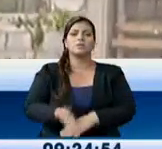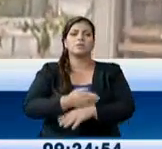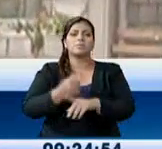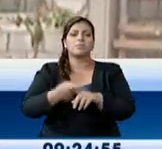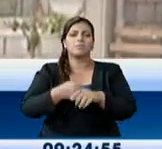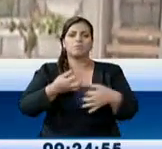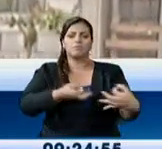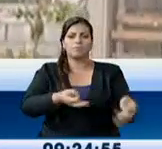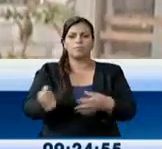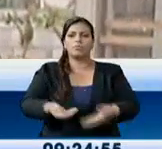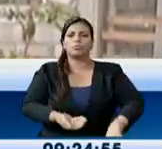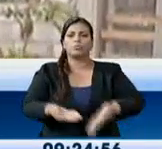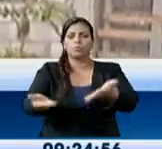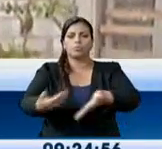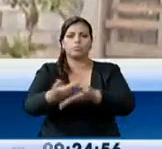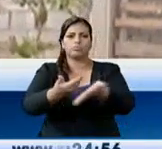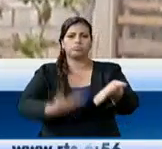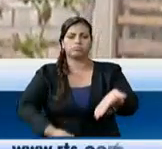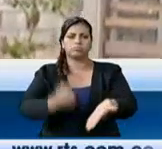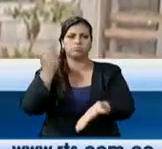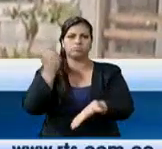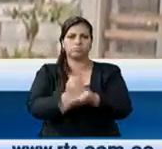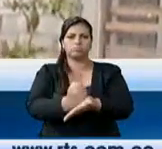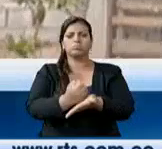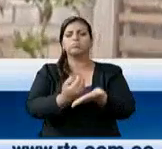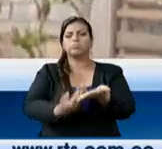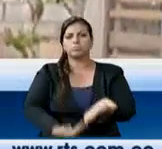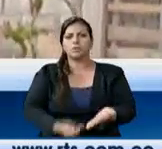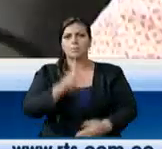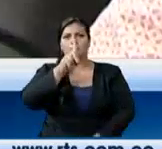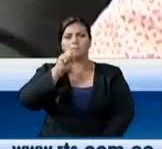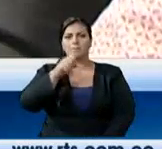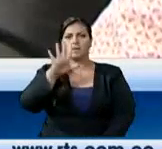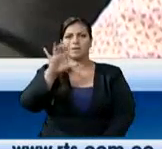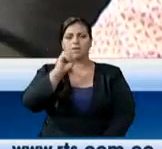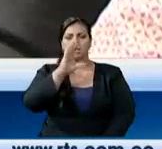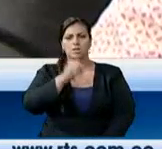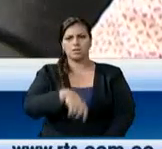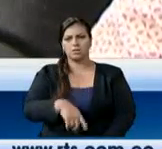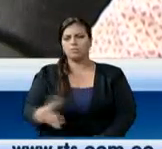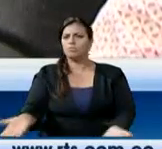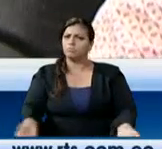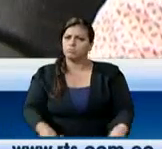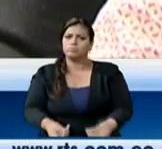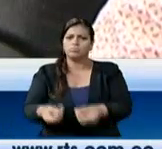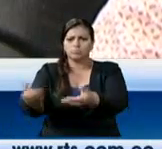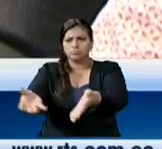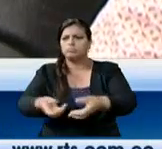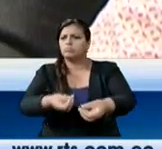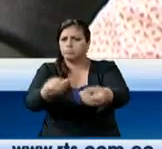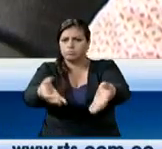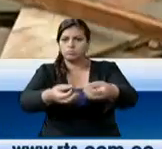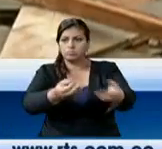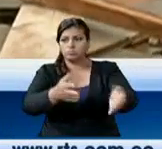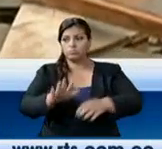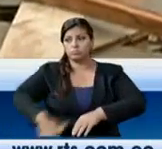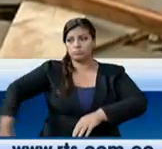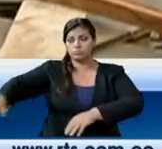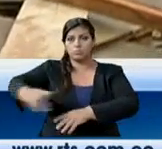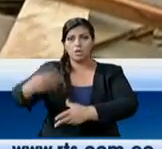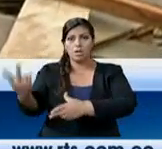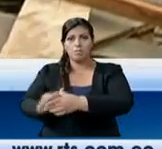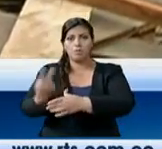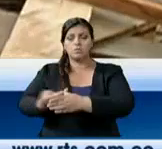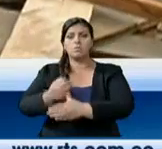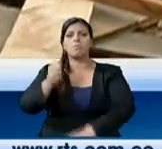escrituras. 80 solares lotes se encontraban vacíos y que procedieron a ser parte de los bienes inmuebles del municipio del Cantón Durán. 28